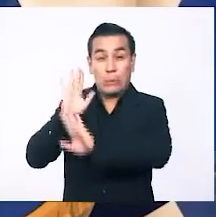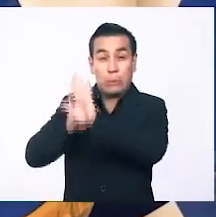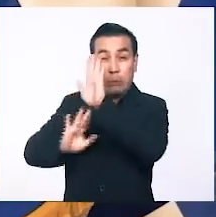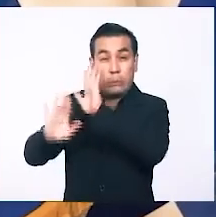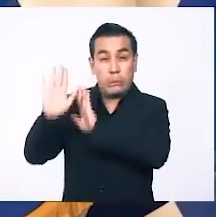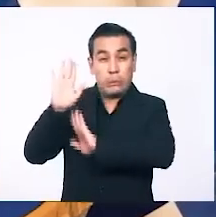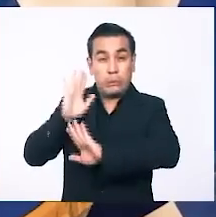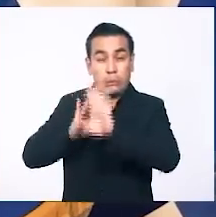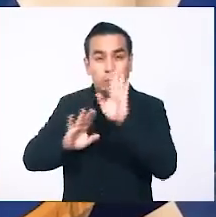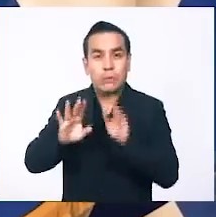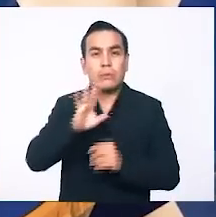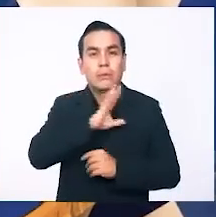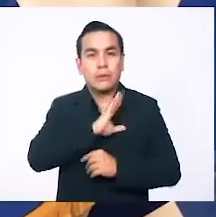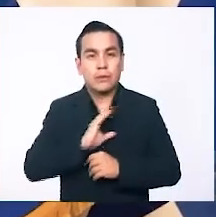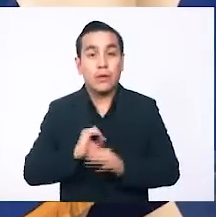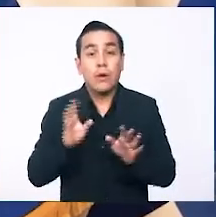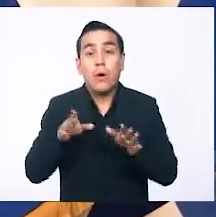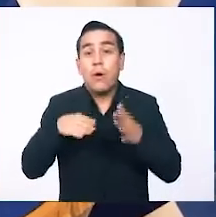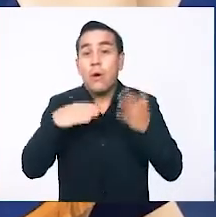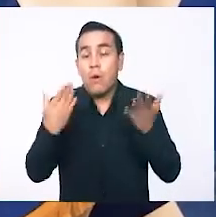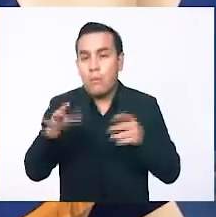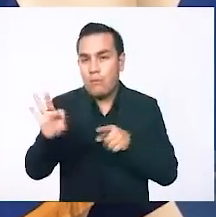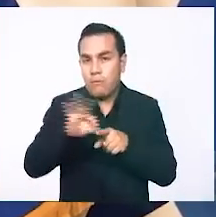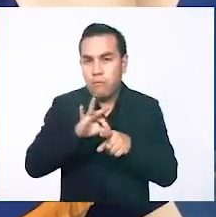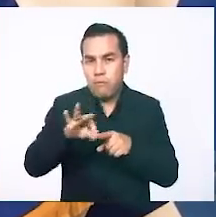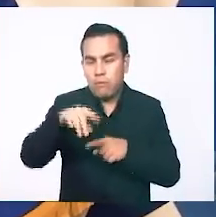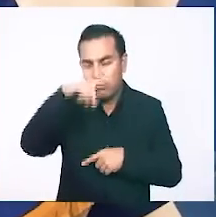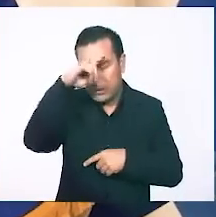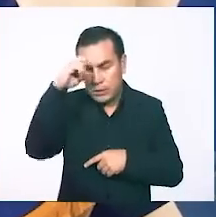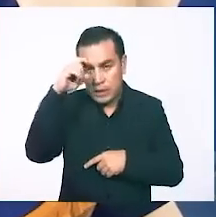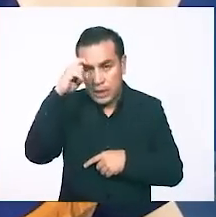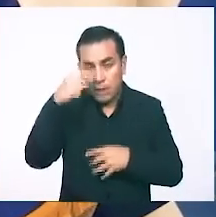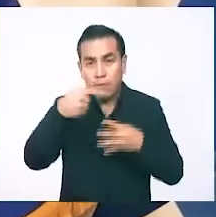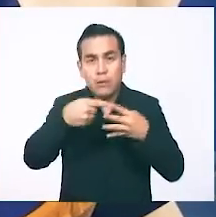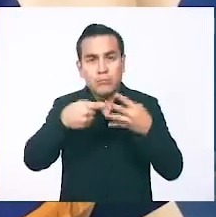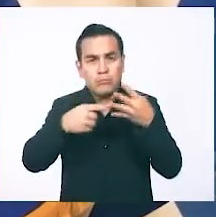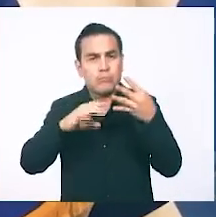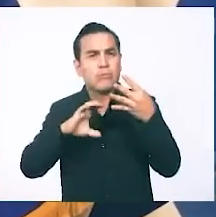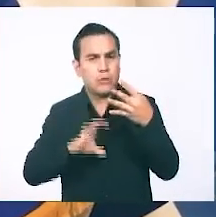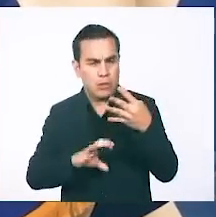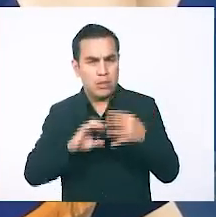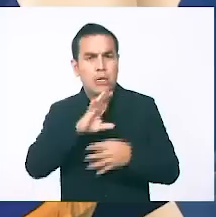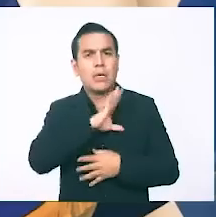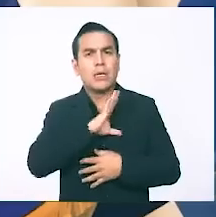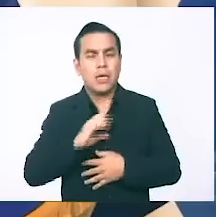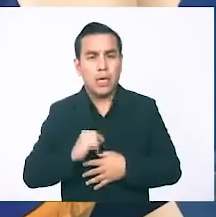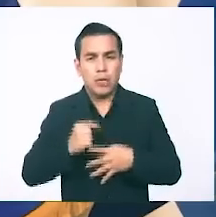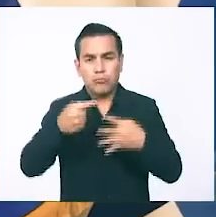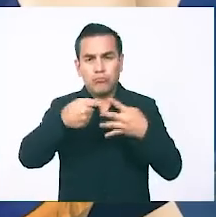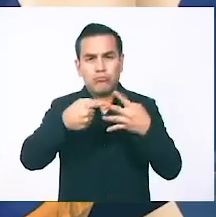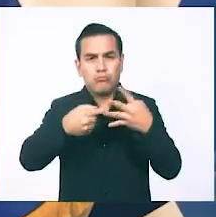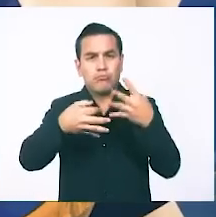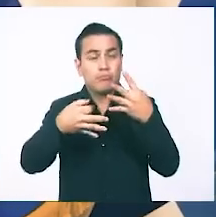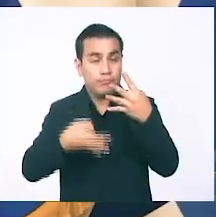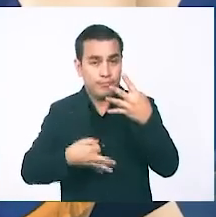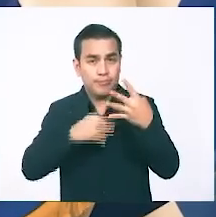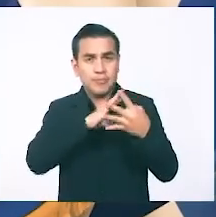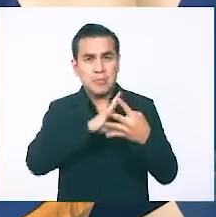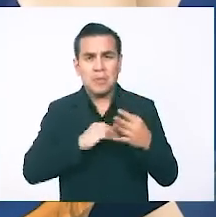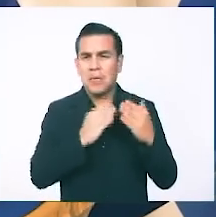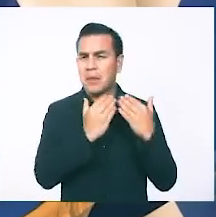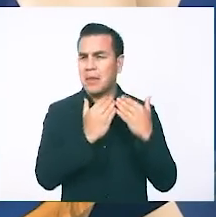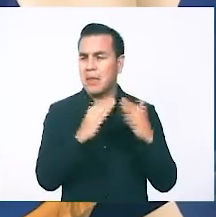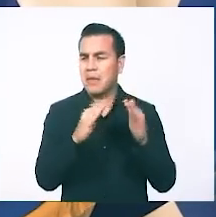acumulada de cómo funciona El Salvador, de la constitución de El Salvador, de las leyes de El Salvador, etcétera, etcétera,